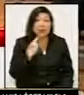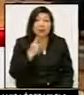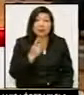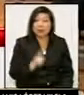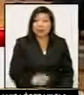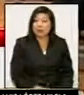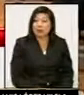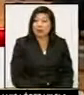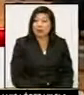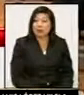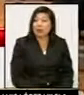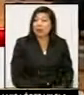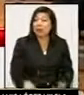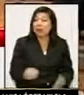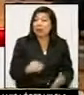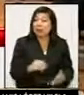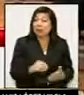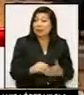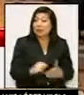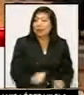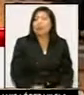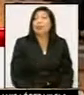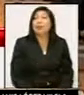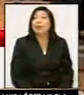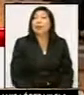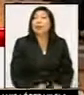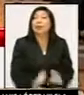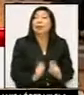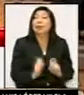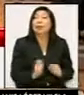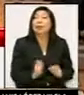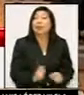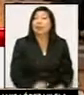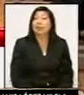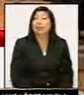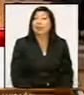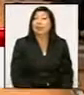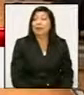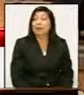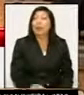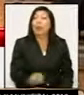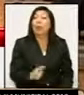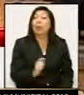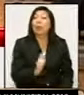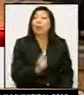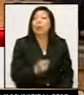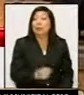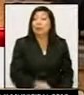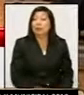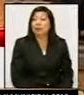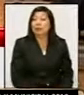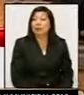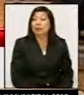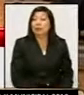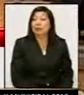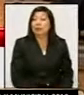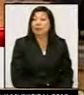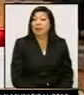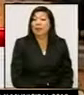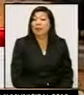los concesionarios, a los que brindan el servicio de los trenes, cuando en